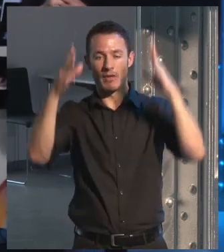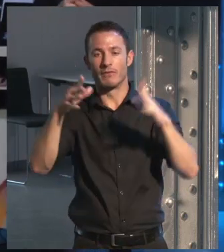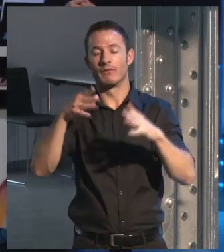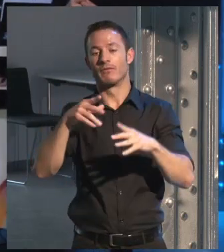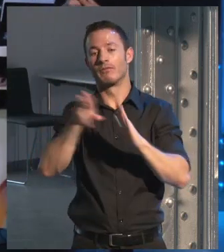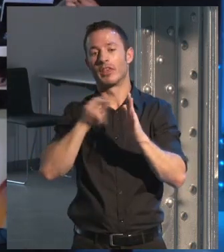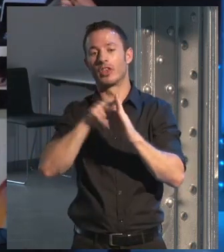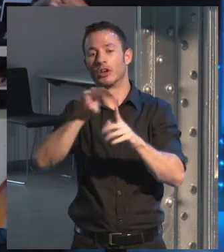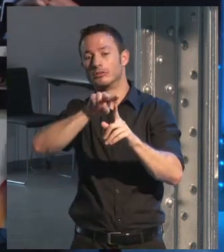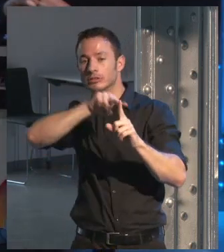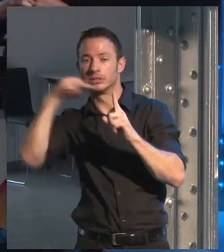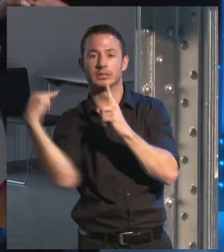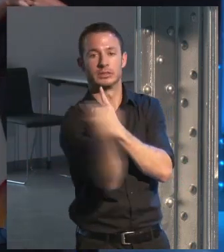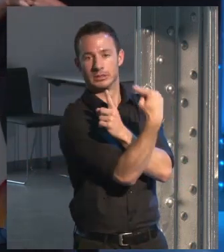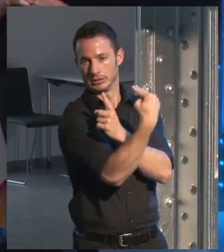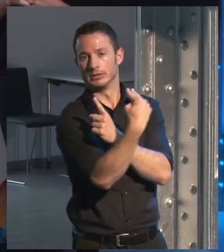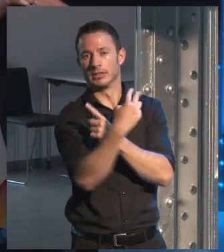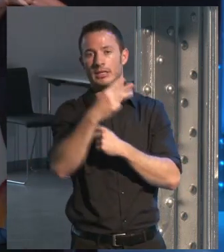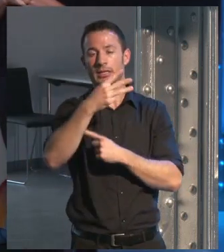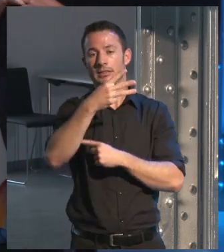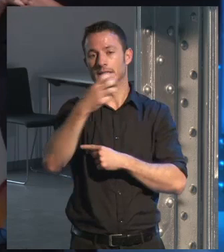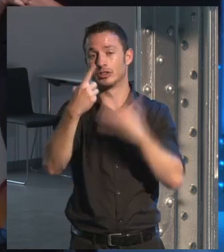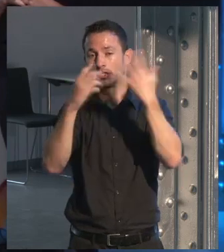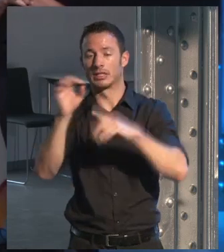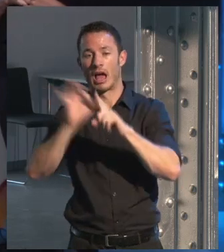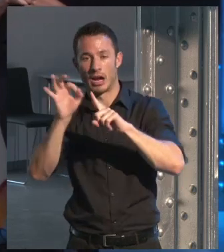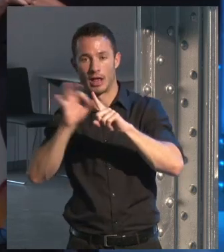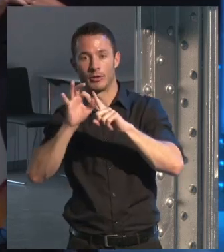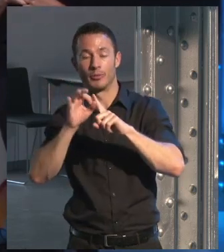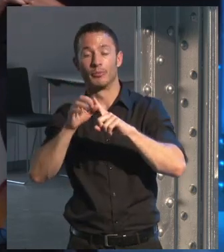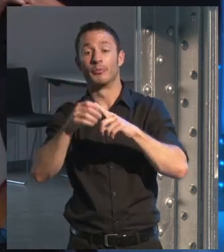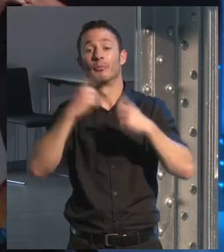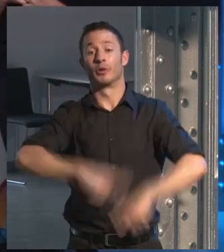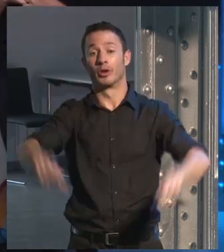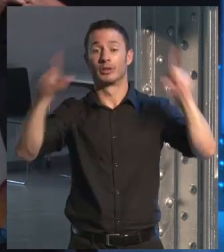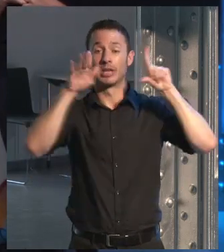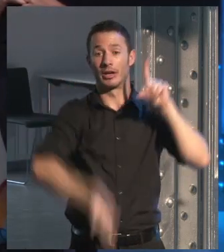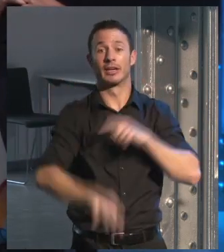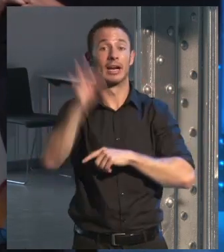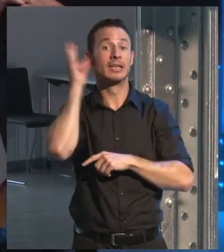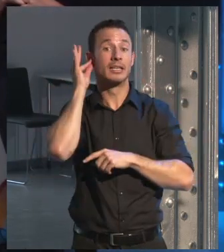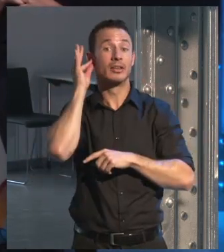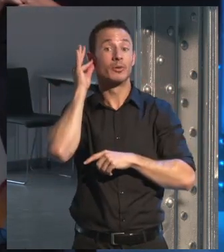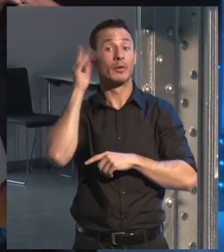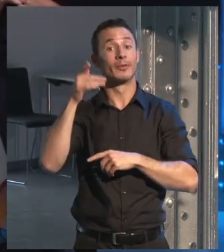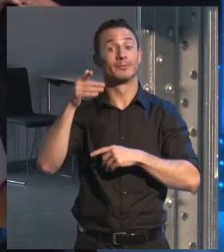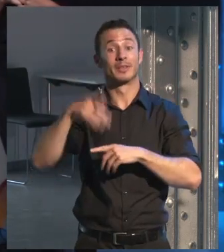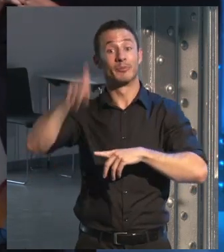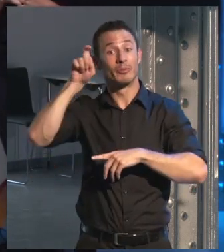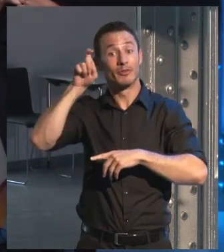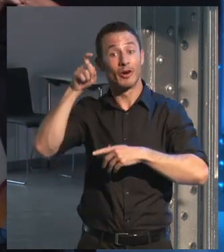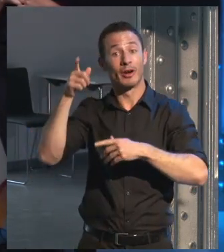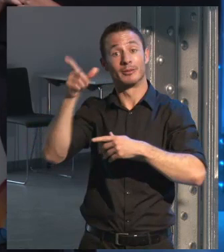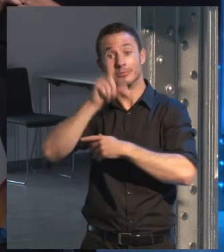el que la protagonista es una niña que es acosada en su clase, y en cuanto sale la profesora por la puerta empieza el acoso, no